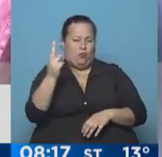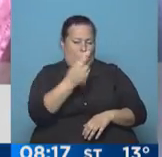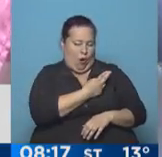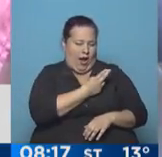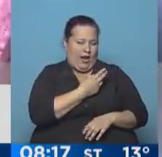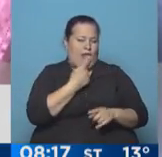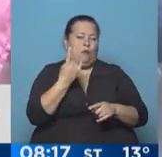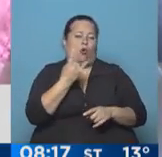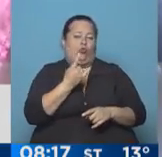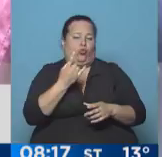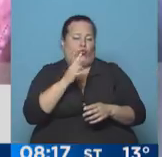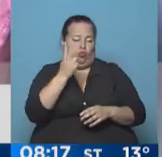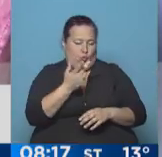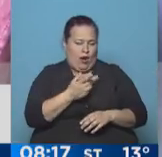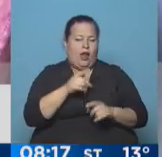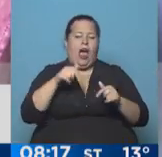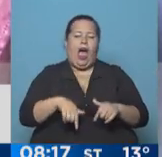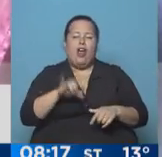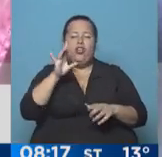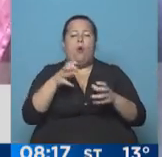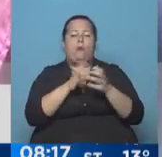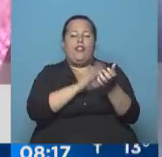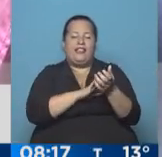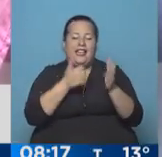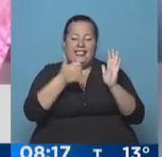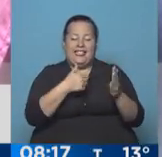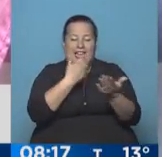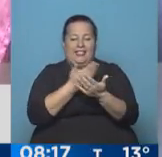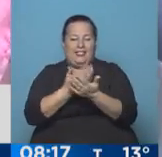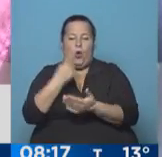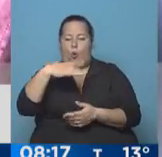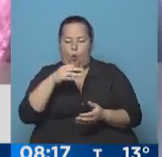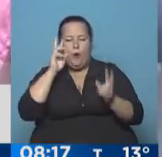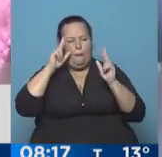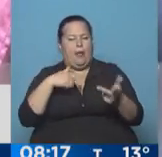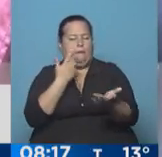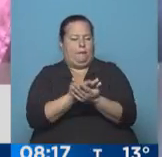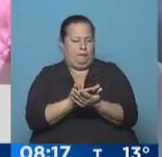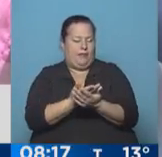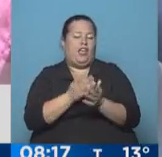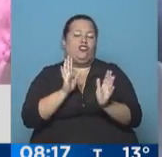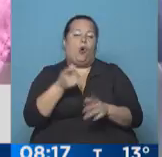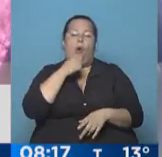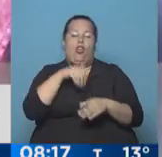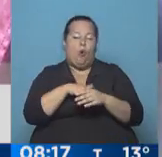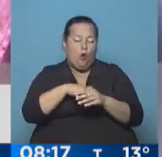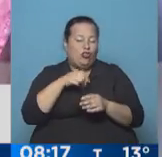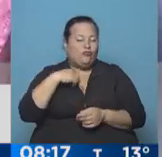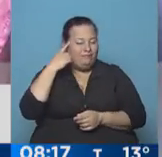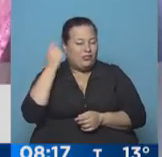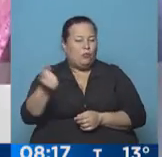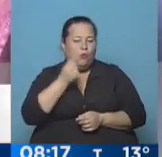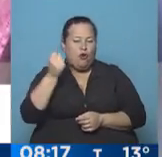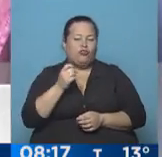estos abortos clandestinos y hoy son el frente de izquierda de las listas que se presentan tiene este planteo entonces a la hora de votar me parece que vale